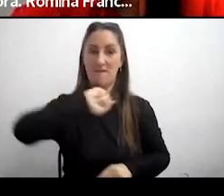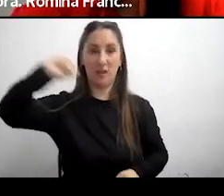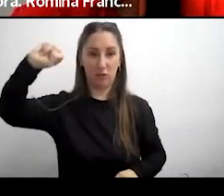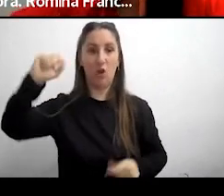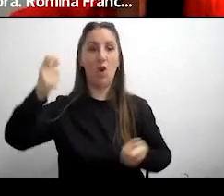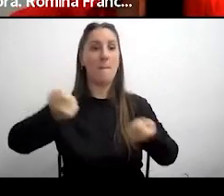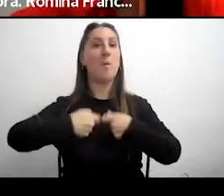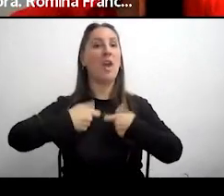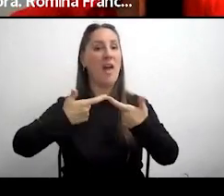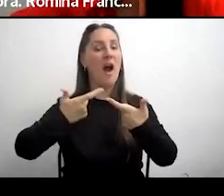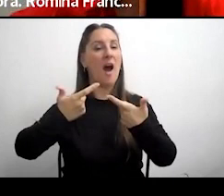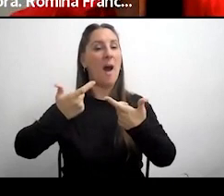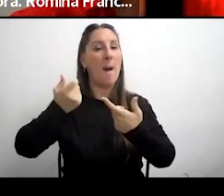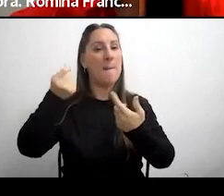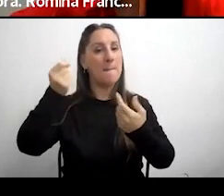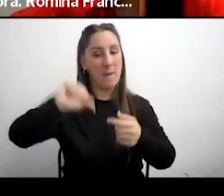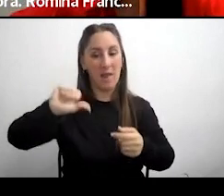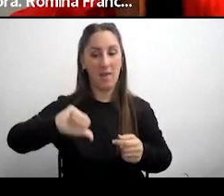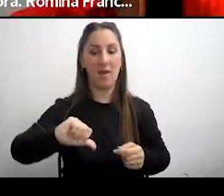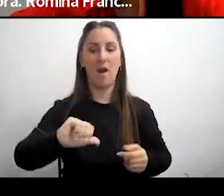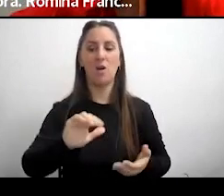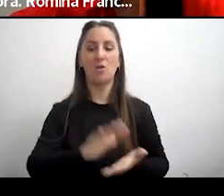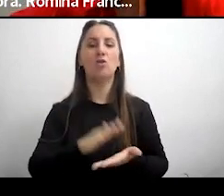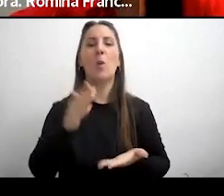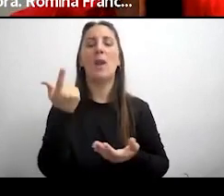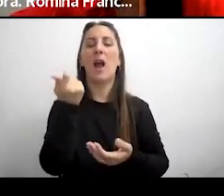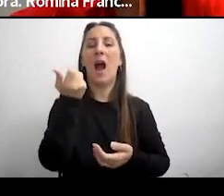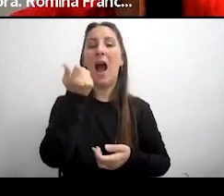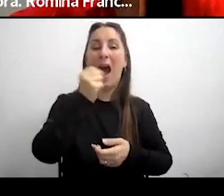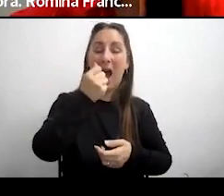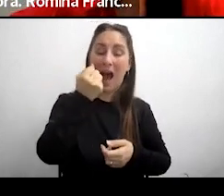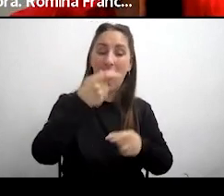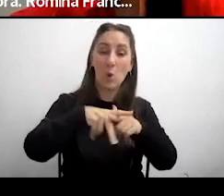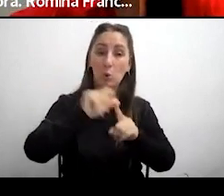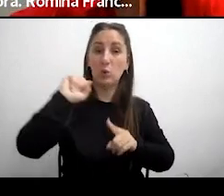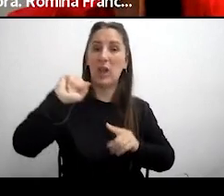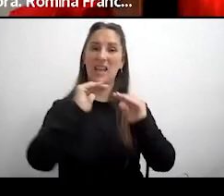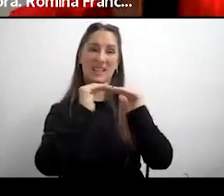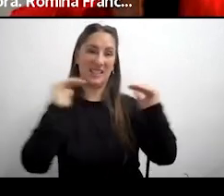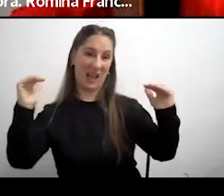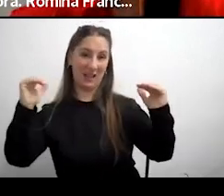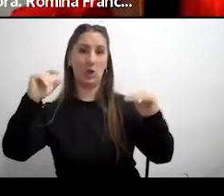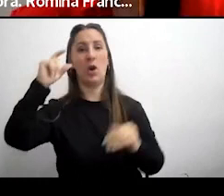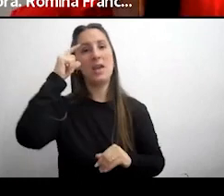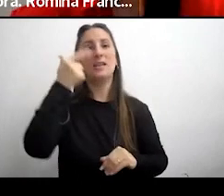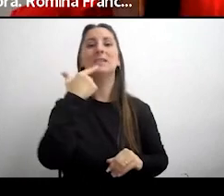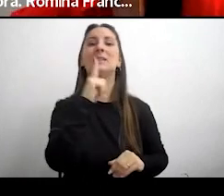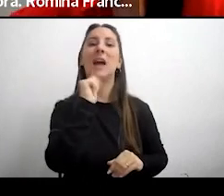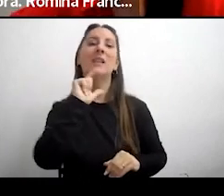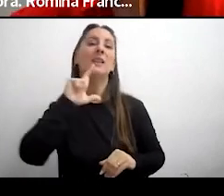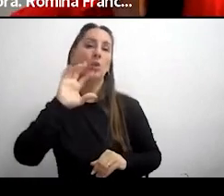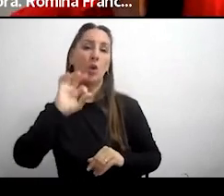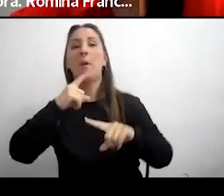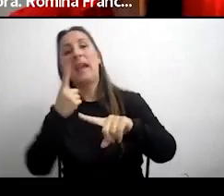esta pérdida en lo que es la parte del ajuste estático por la parte del activo computable.